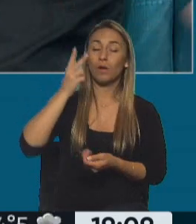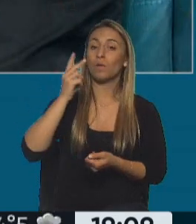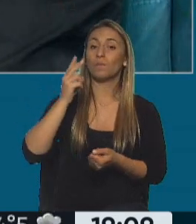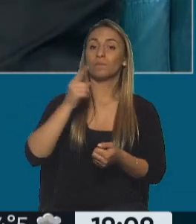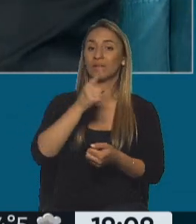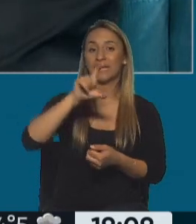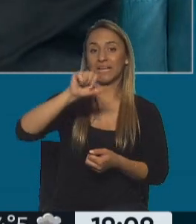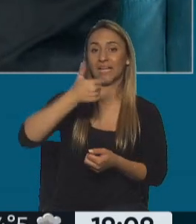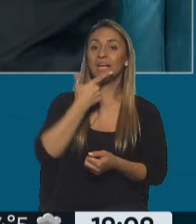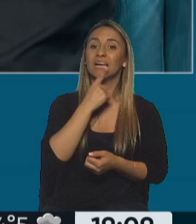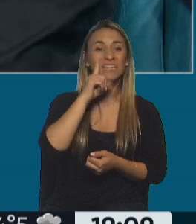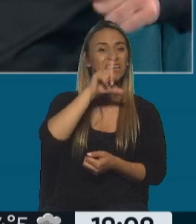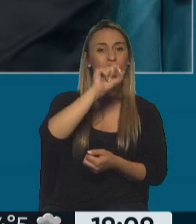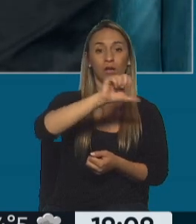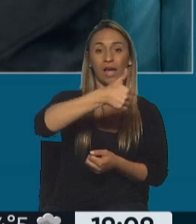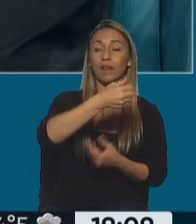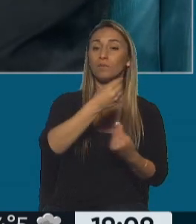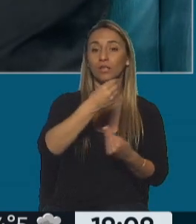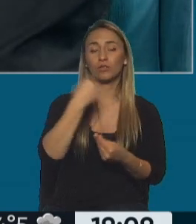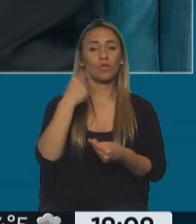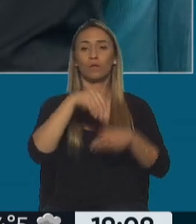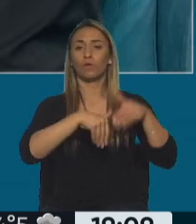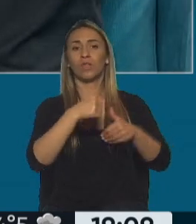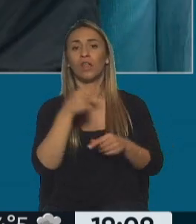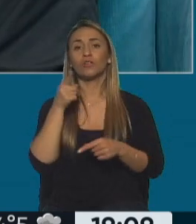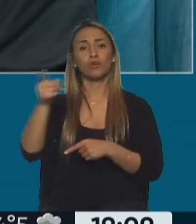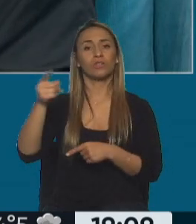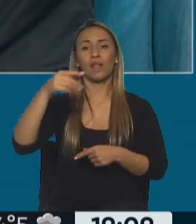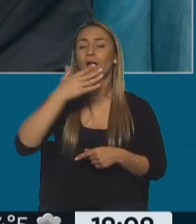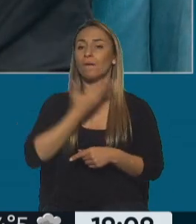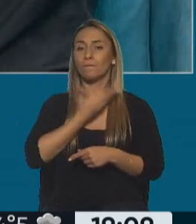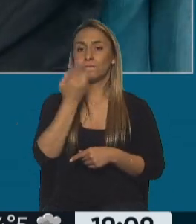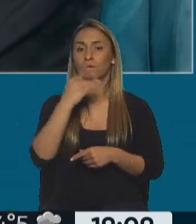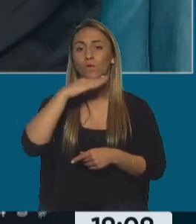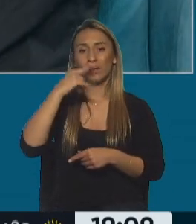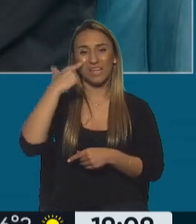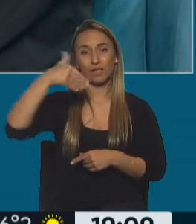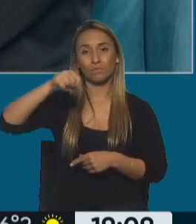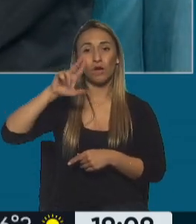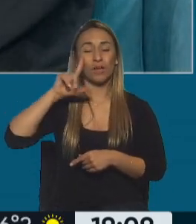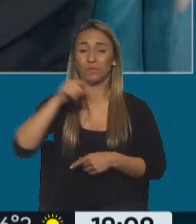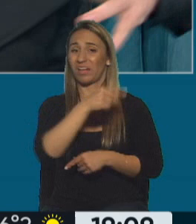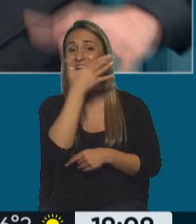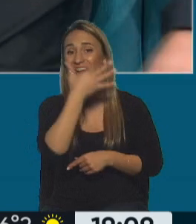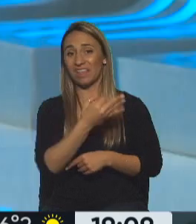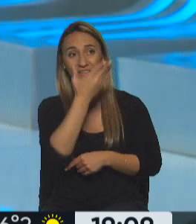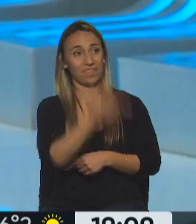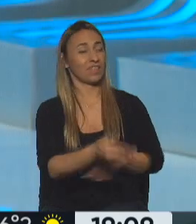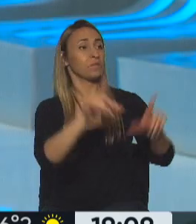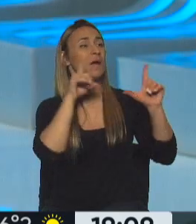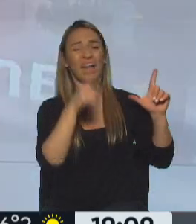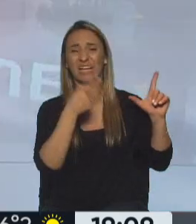voto de rechazo a Fujimori, no porque el profesor Castillo, un sindicalista de Cajamarca, hubiera traído un gran acumulado. No les